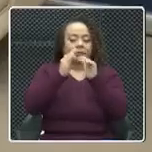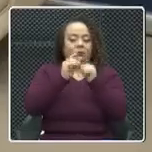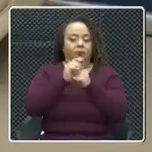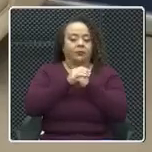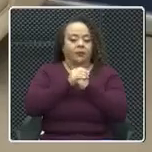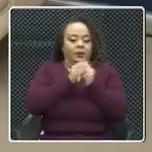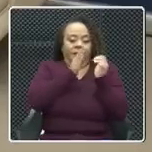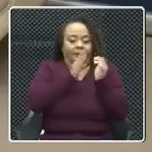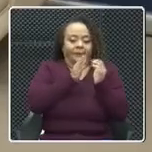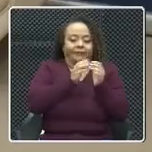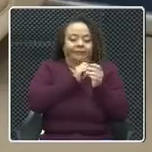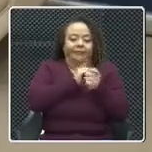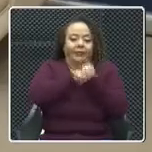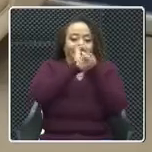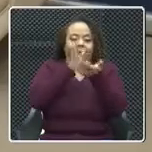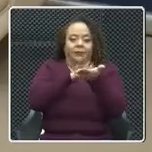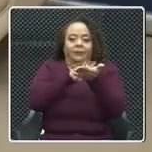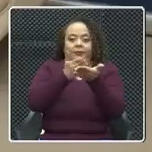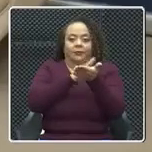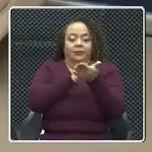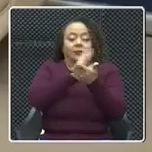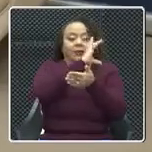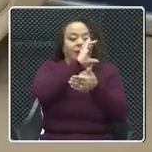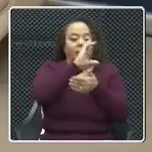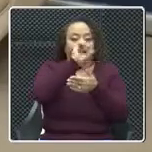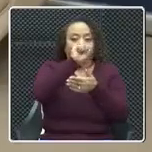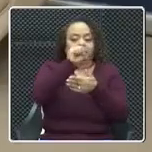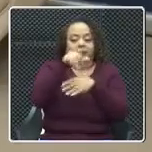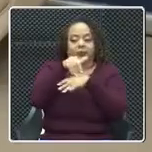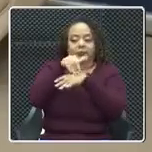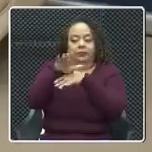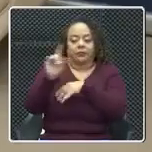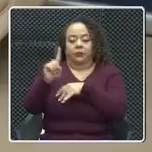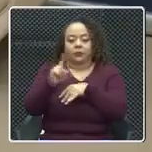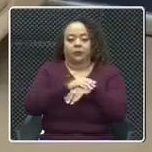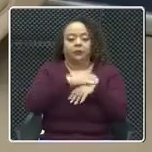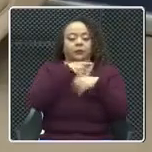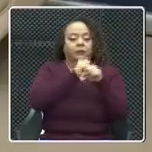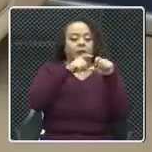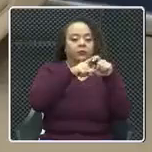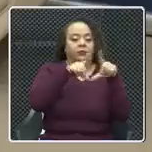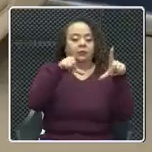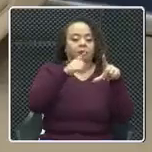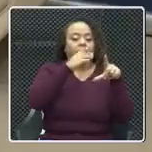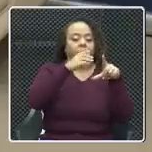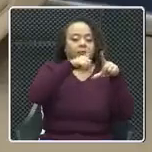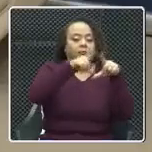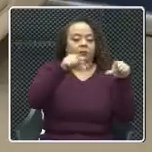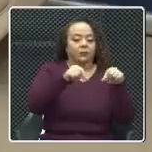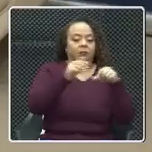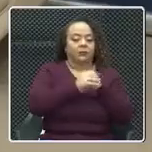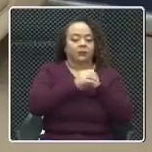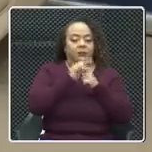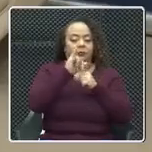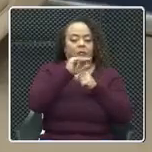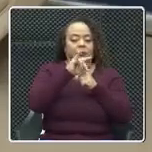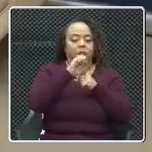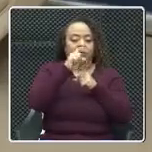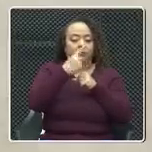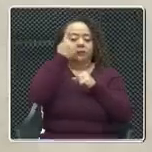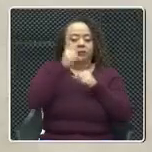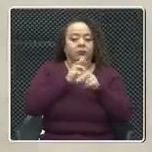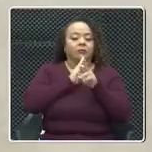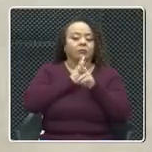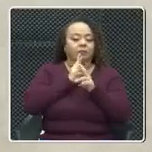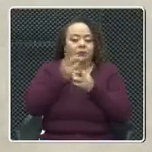del riesgo? La caja no refiere al INS, la caja hace la recomendación de referir como un riesgo de trabajo, porque okay. la única referencia, o sea, nosotros